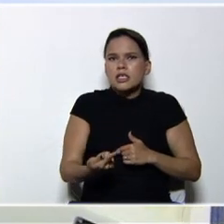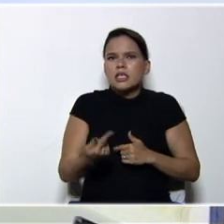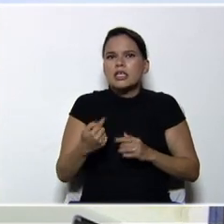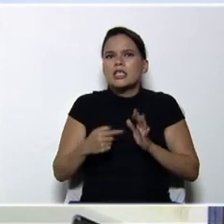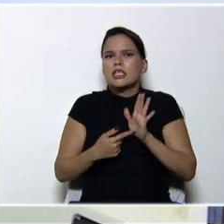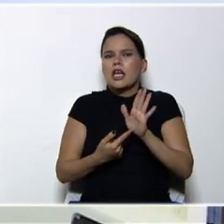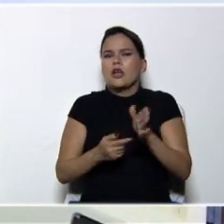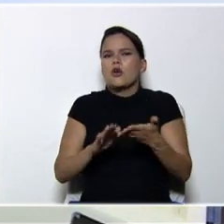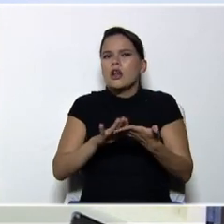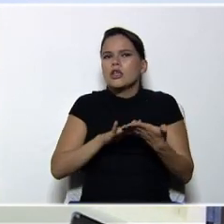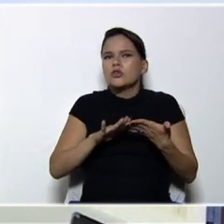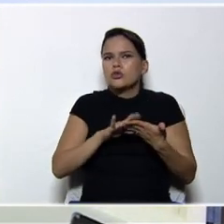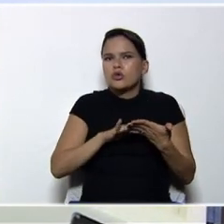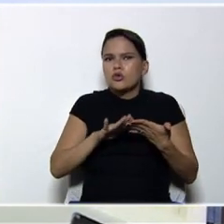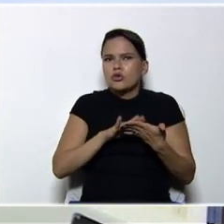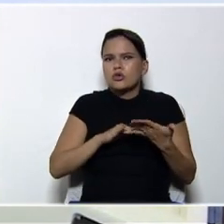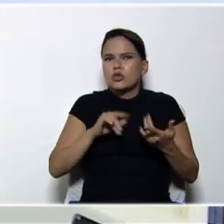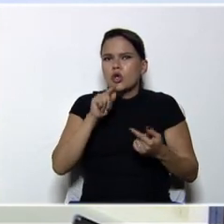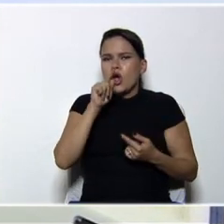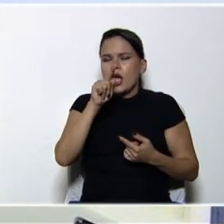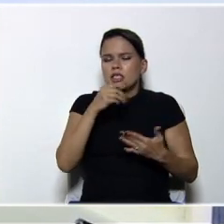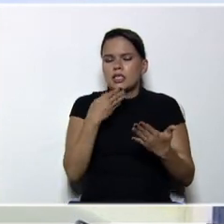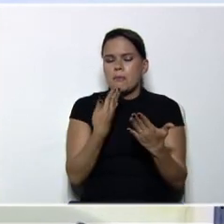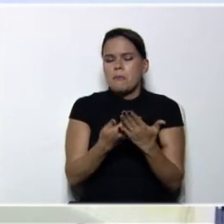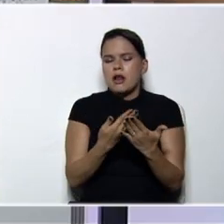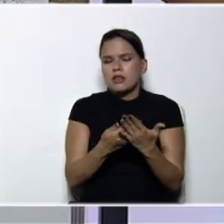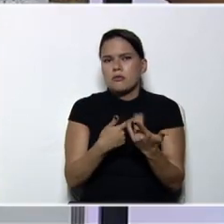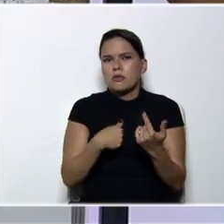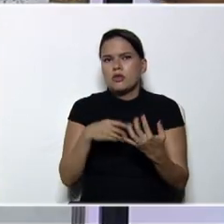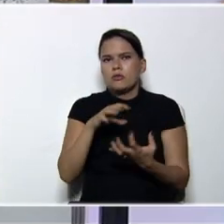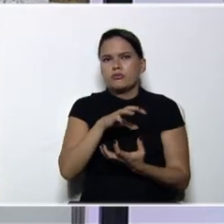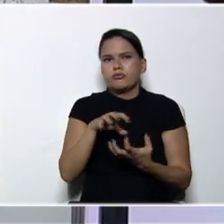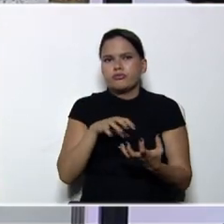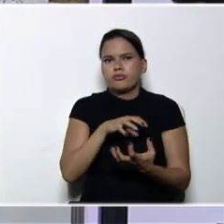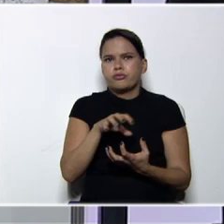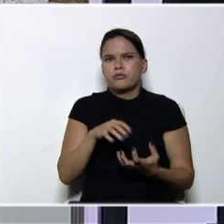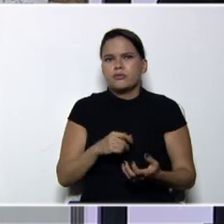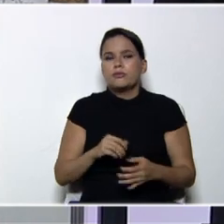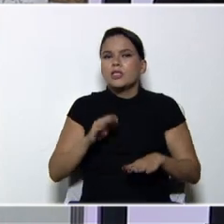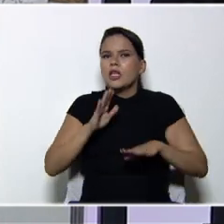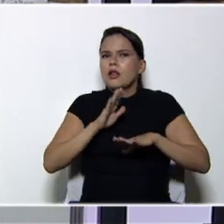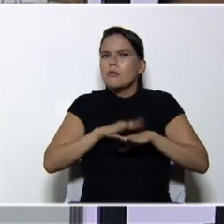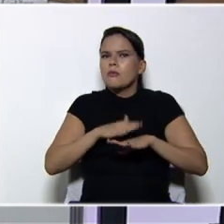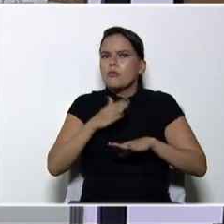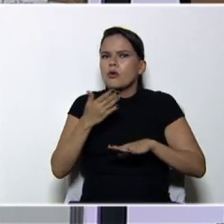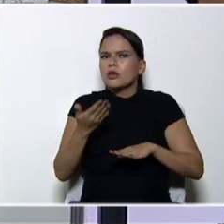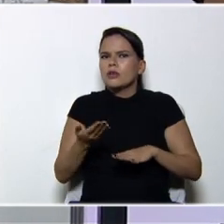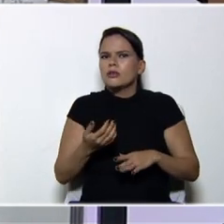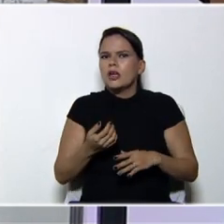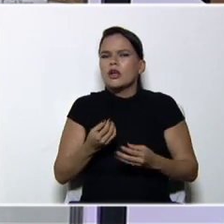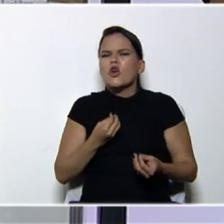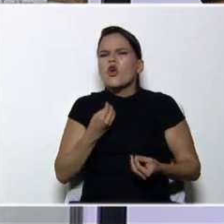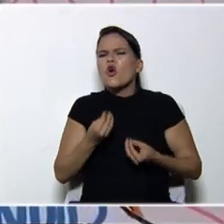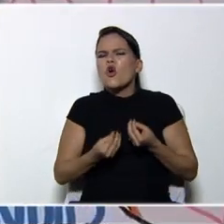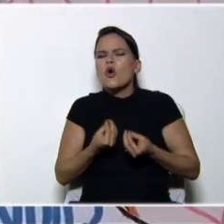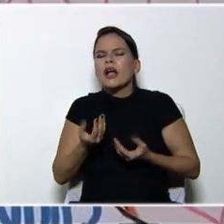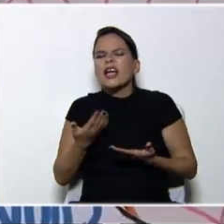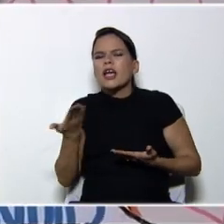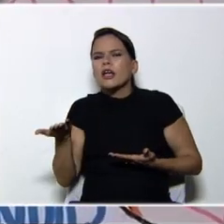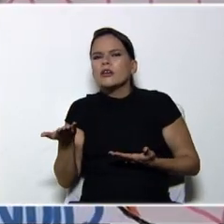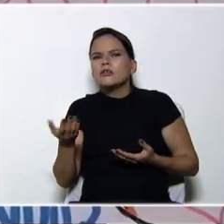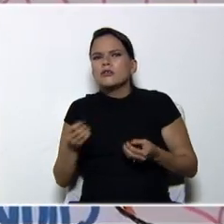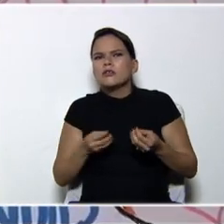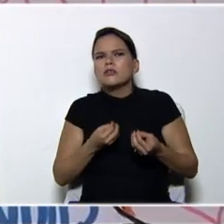la solución a ese planteamiento que estoy haciendo. El con qué serían los recursos, sean